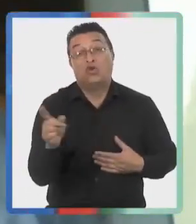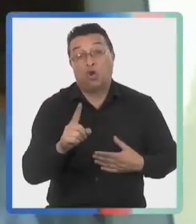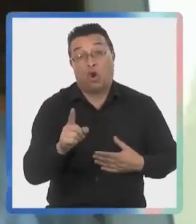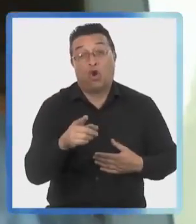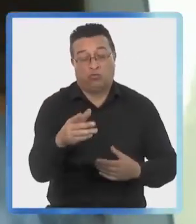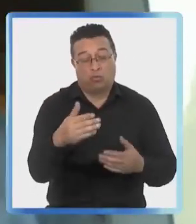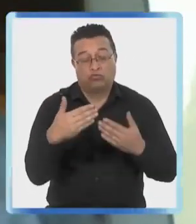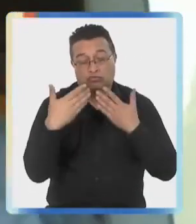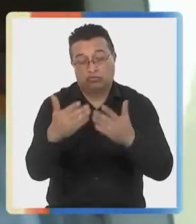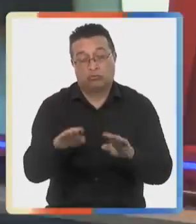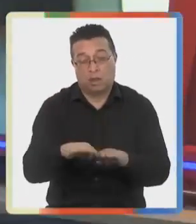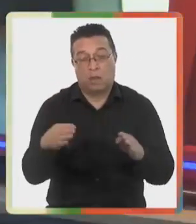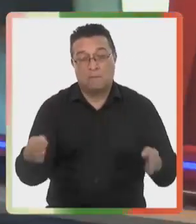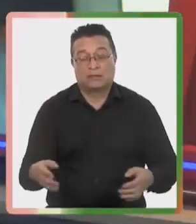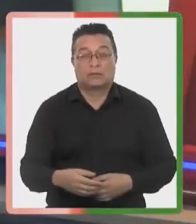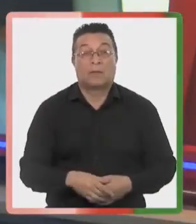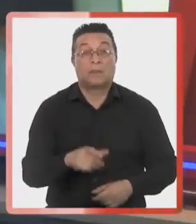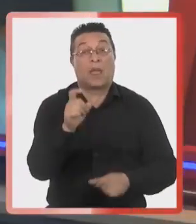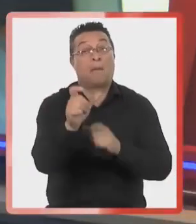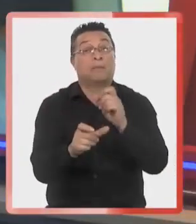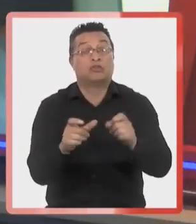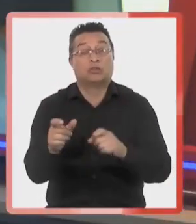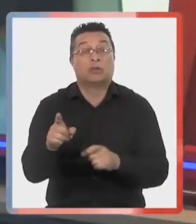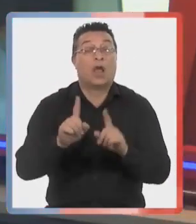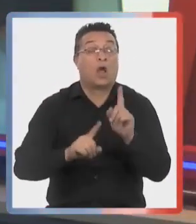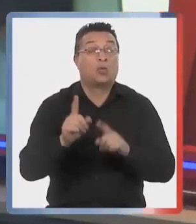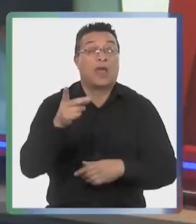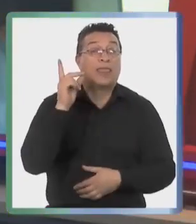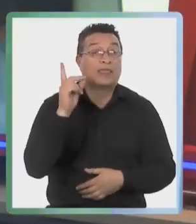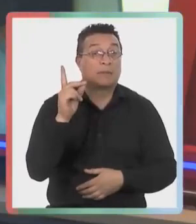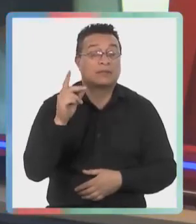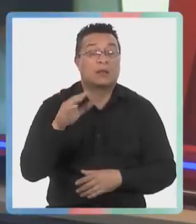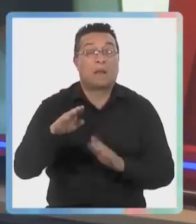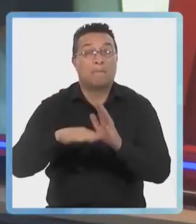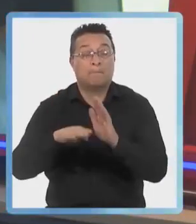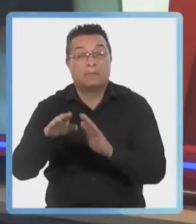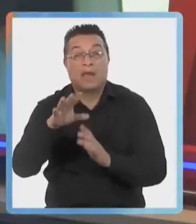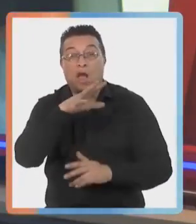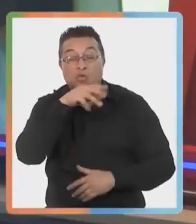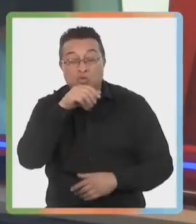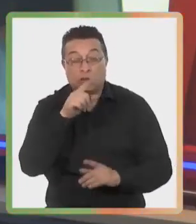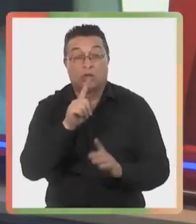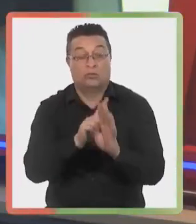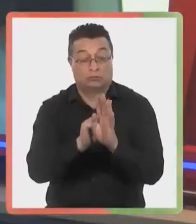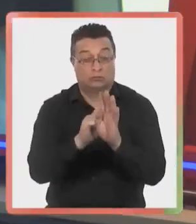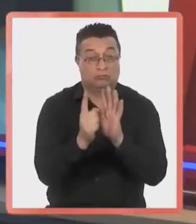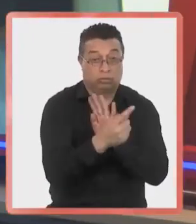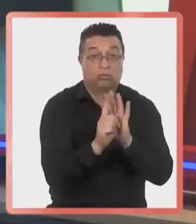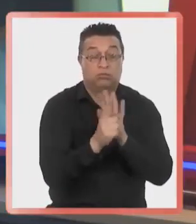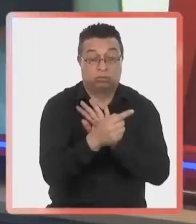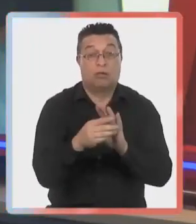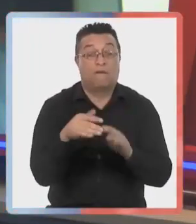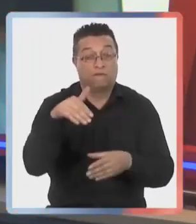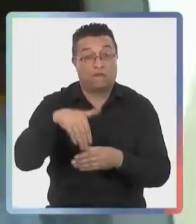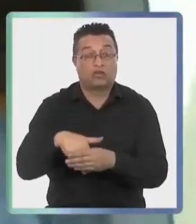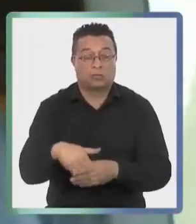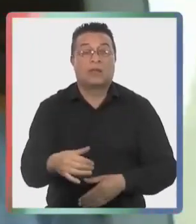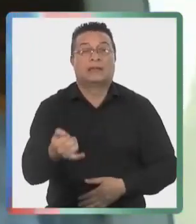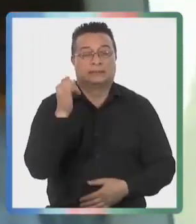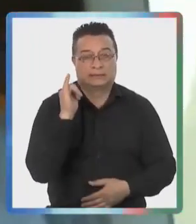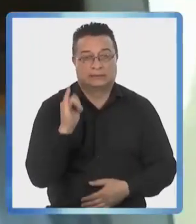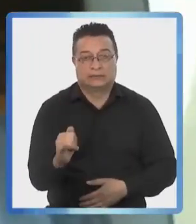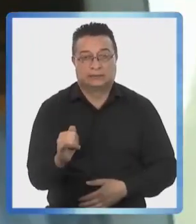va a proporcionar uno a la mesa. ¿Las personas que tienen alguna discapacidad, las personas mayores, tendrán acceso preferente a los locales de votación?